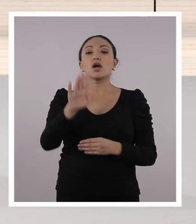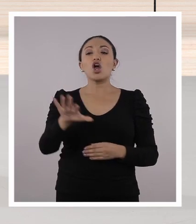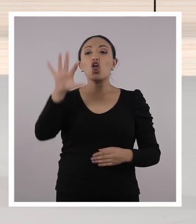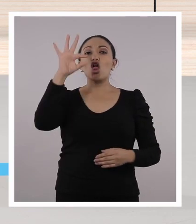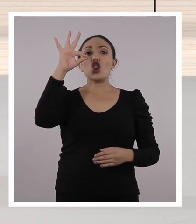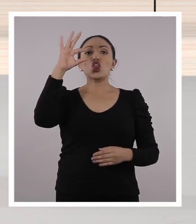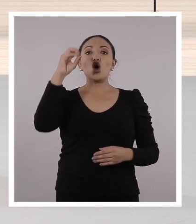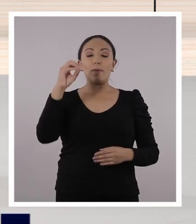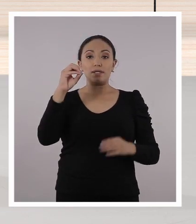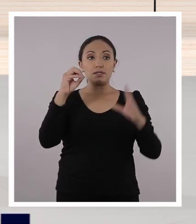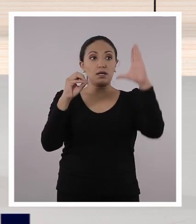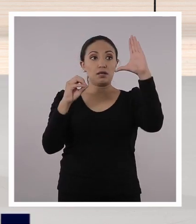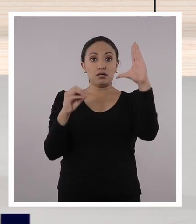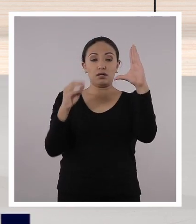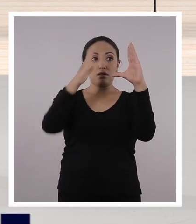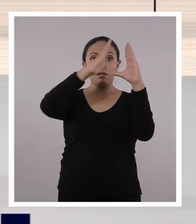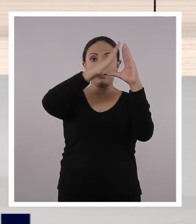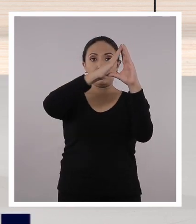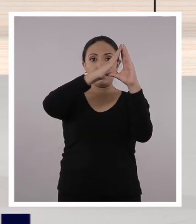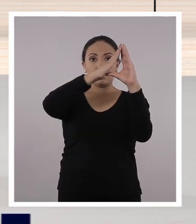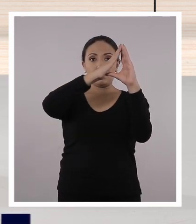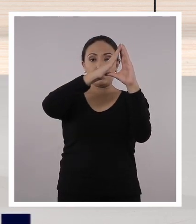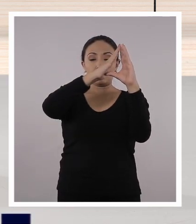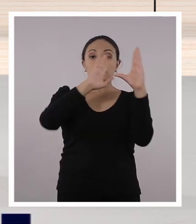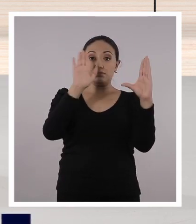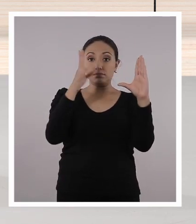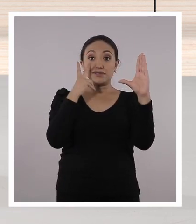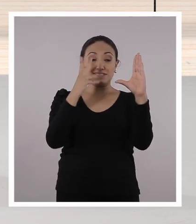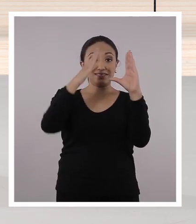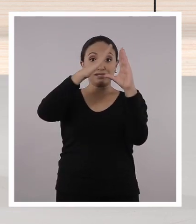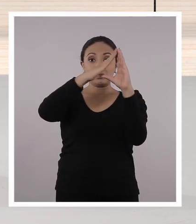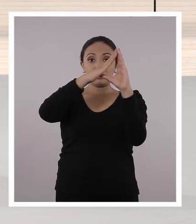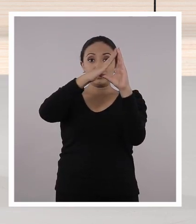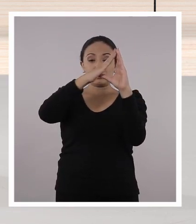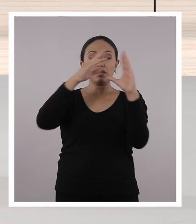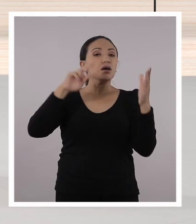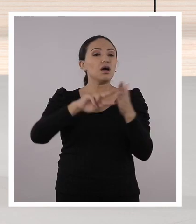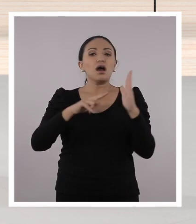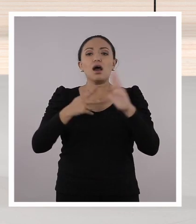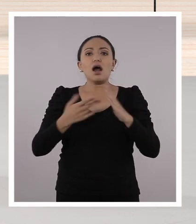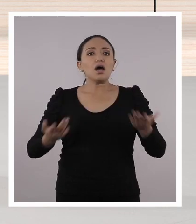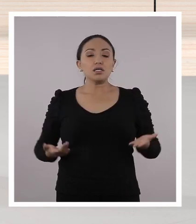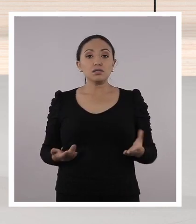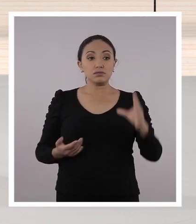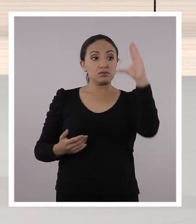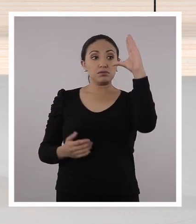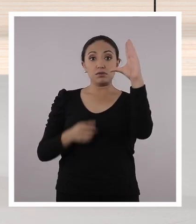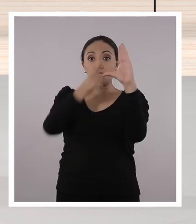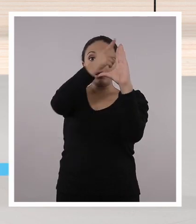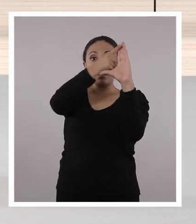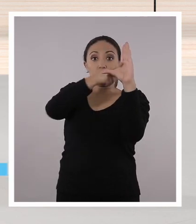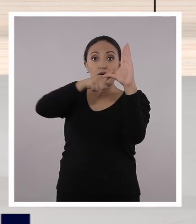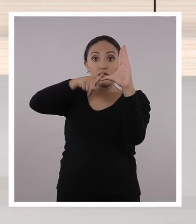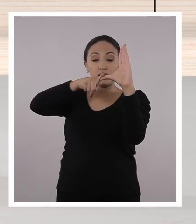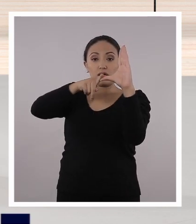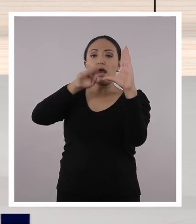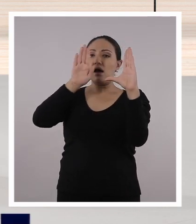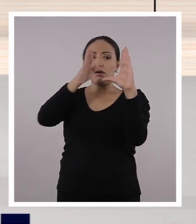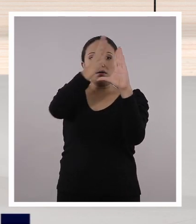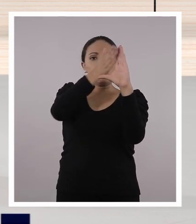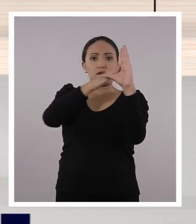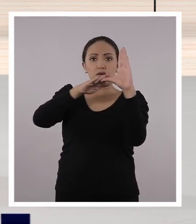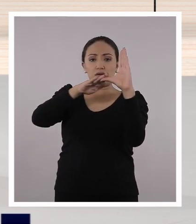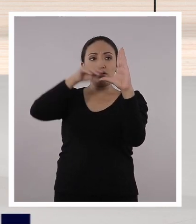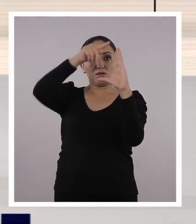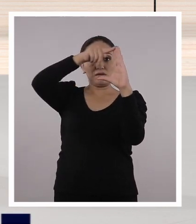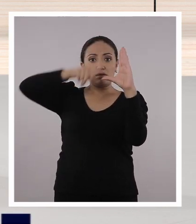tiene 90 grados, es decir, un ángulo totalmente recto. Esto significa que sus otros dos ángulos van a